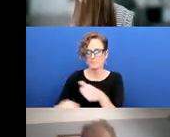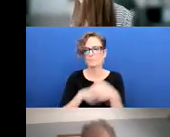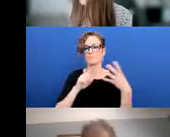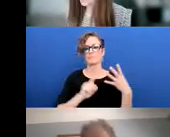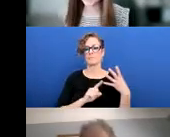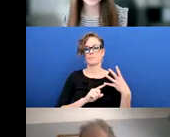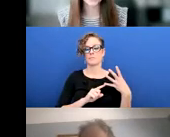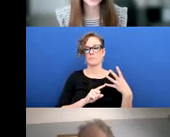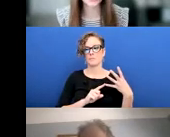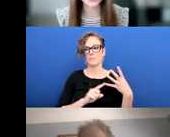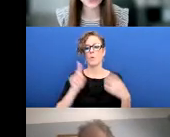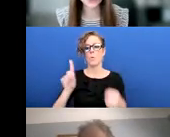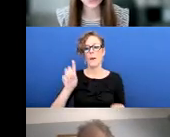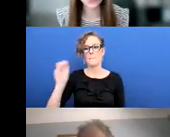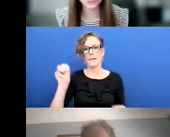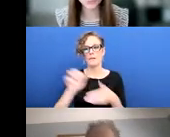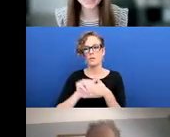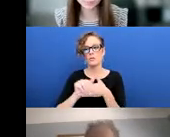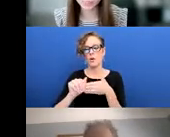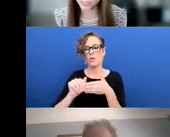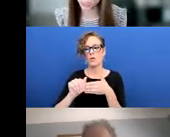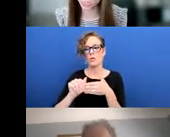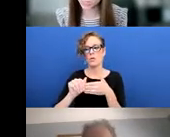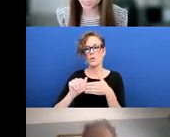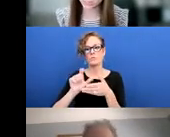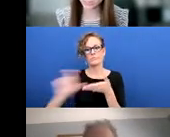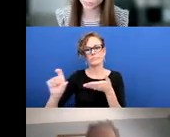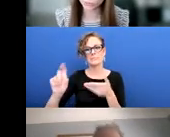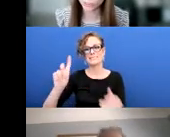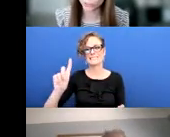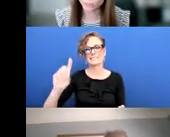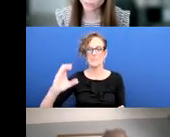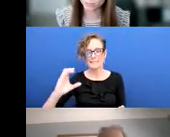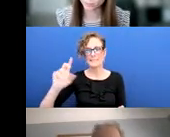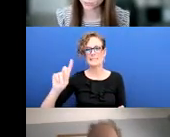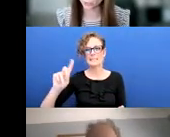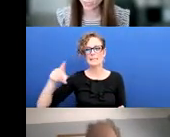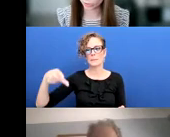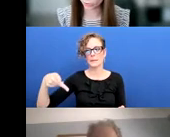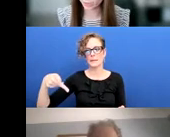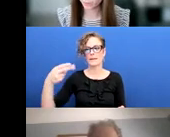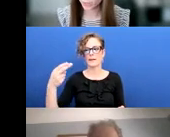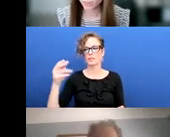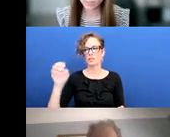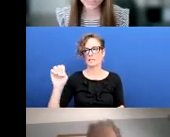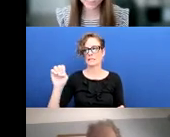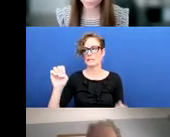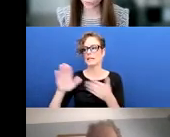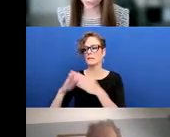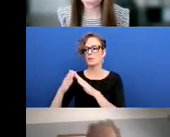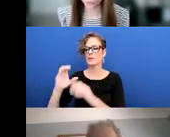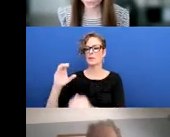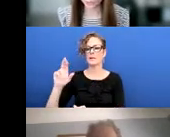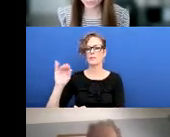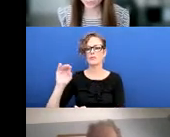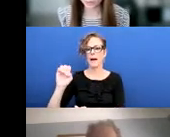a las deficiencias que sufrieron otros programas. Y por último, 1 millón de dólares se